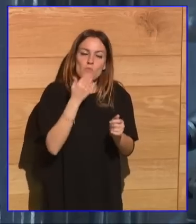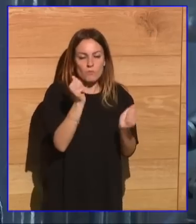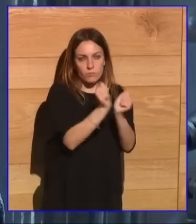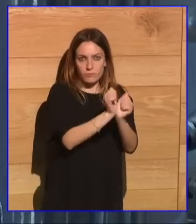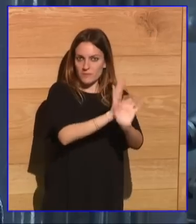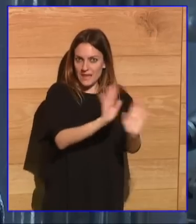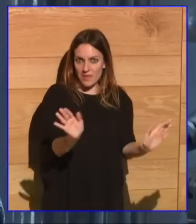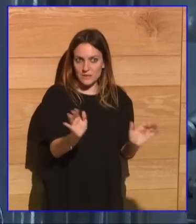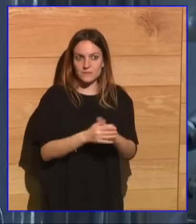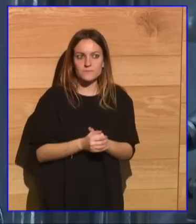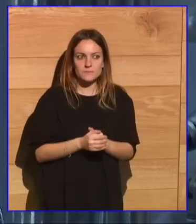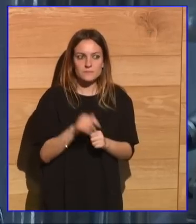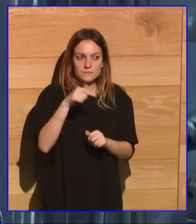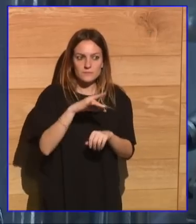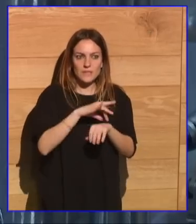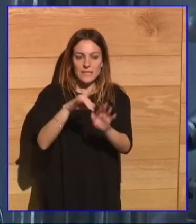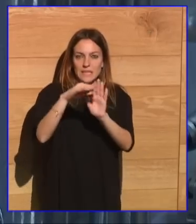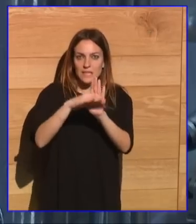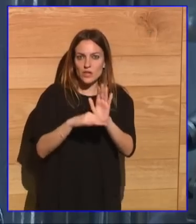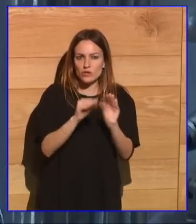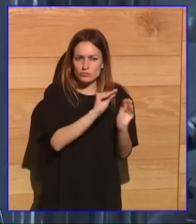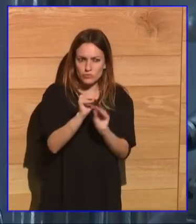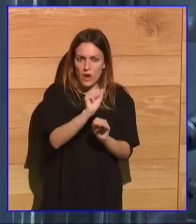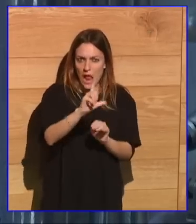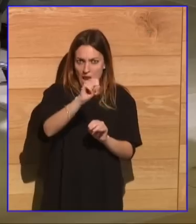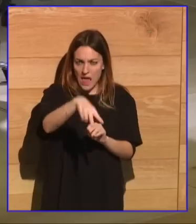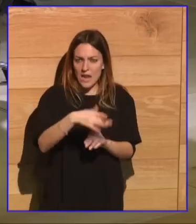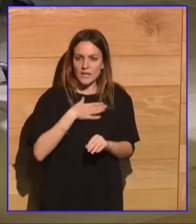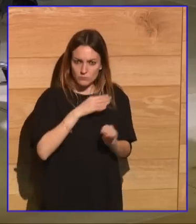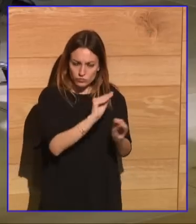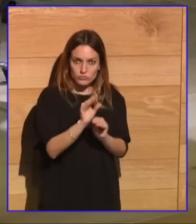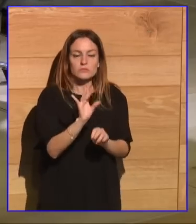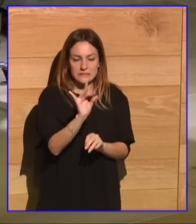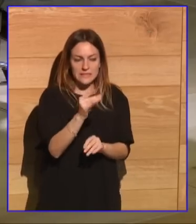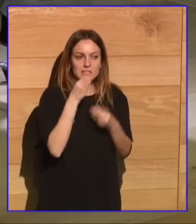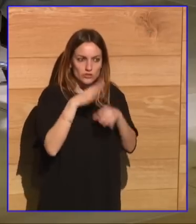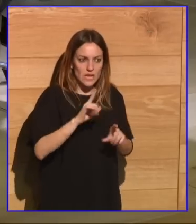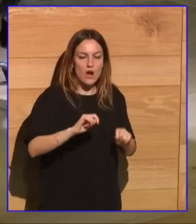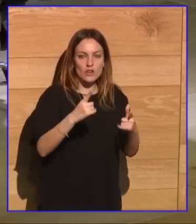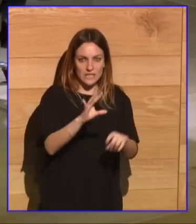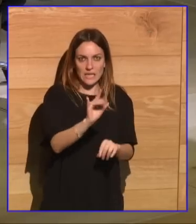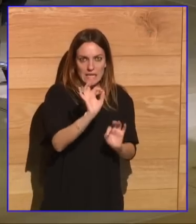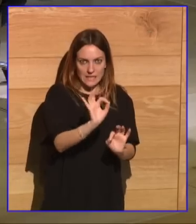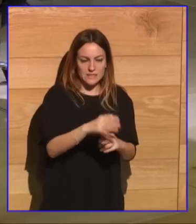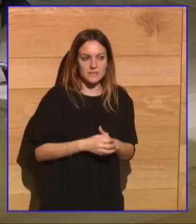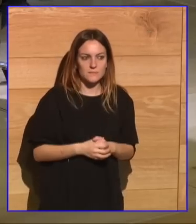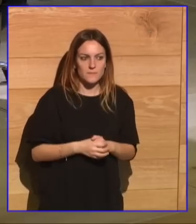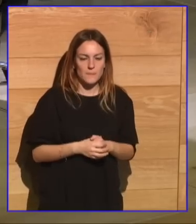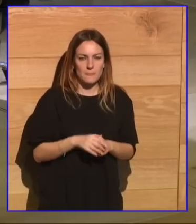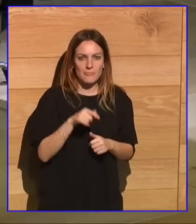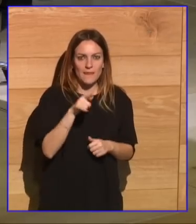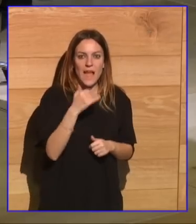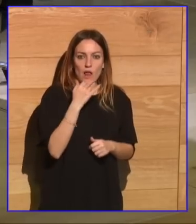sí. Claro. Oye, ¿el guión es suyo, es de Alan Parker, el guión? ¿O también? Sí, y además como historia original. Y no diría que no es su